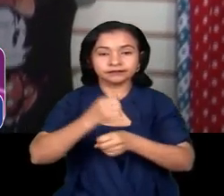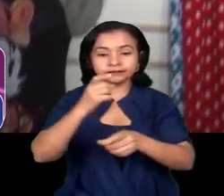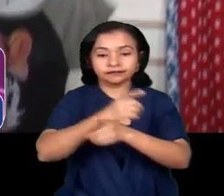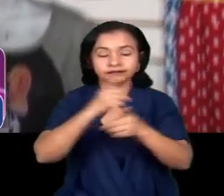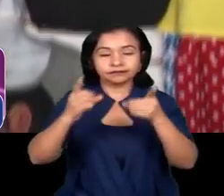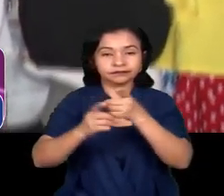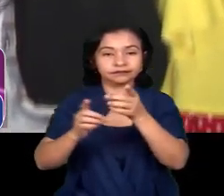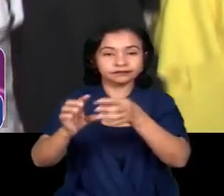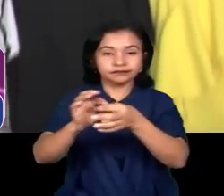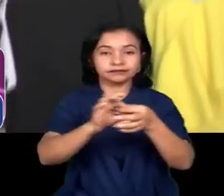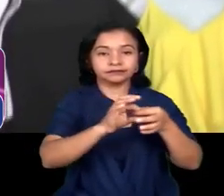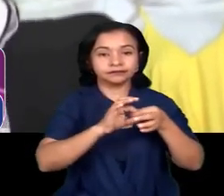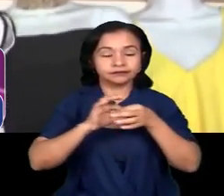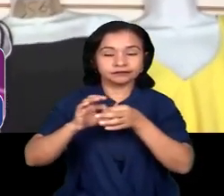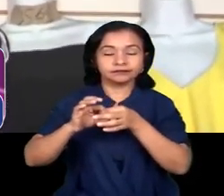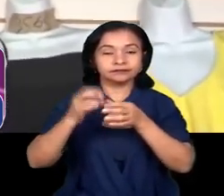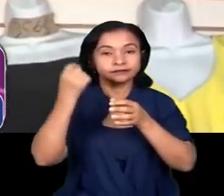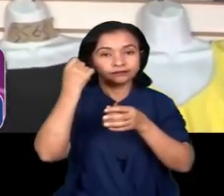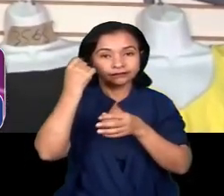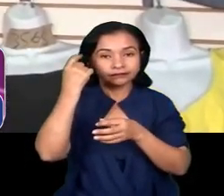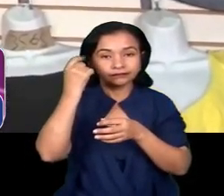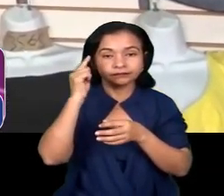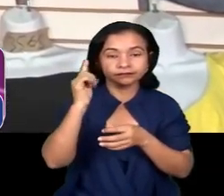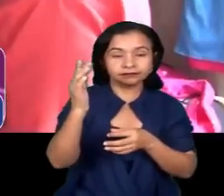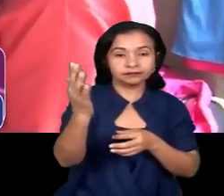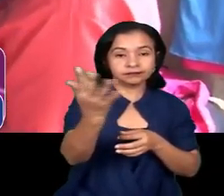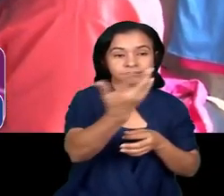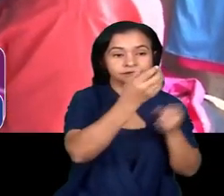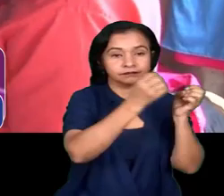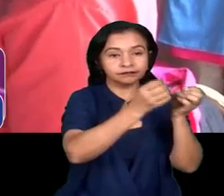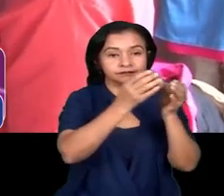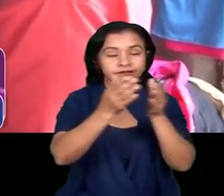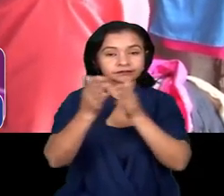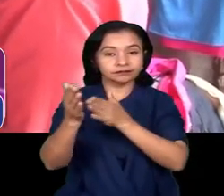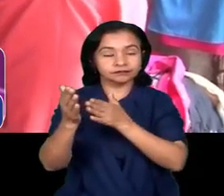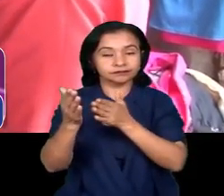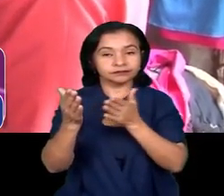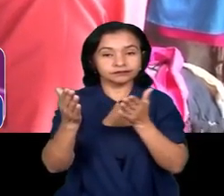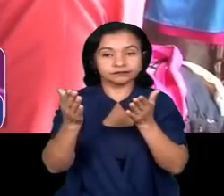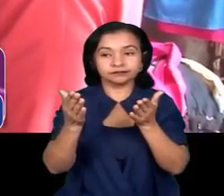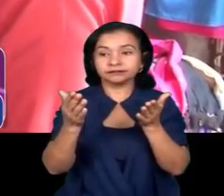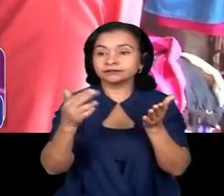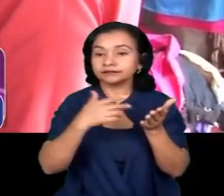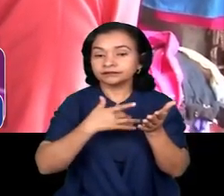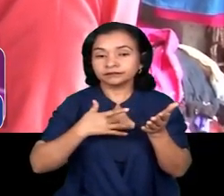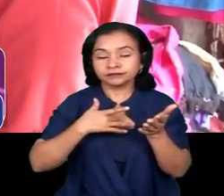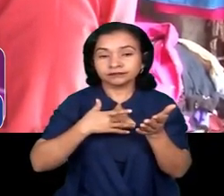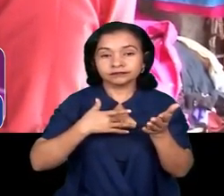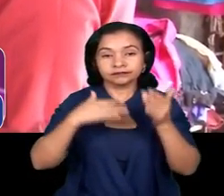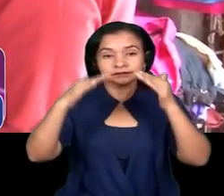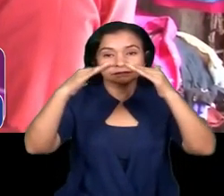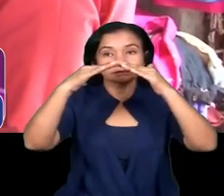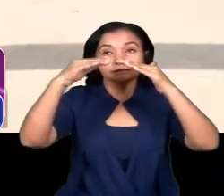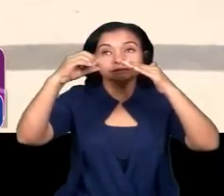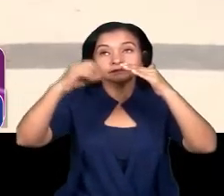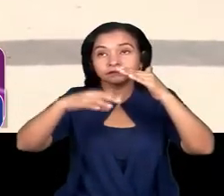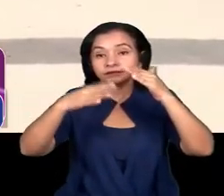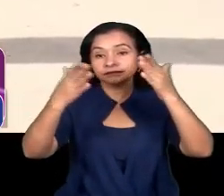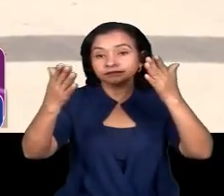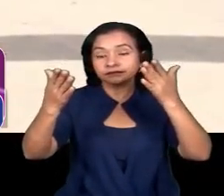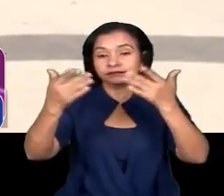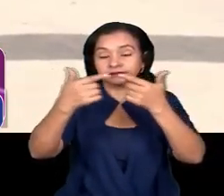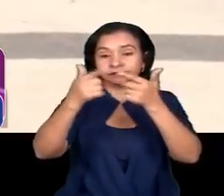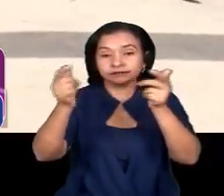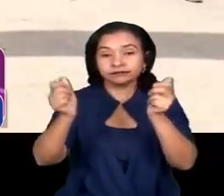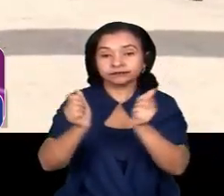unido, tenemos que entendernos todos, porque el ordenamiento no es solo eso. Ahí necesitamos energía eléctrica en el